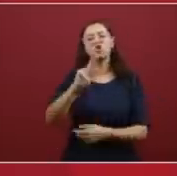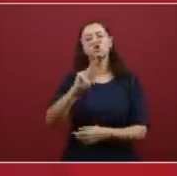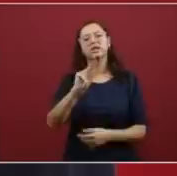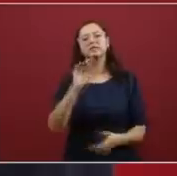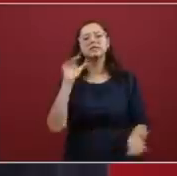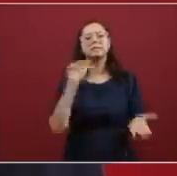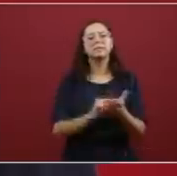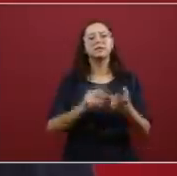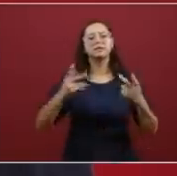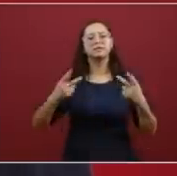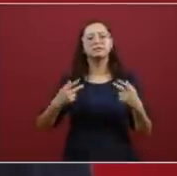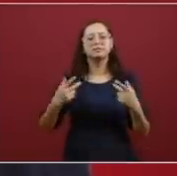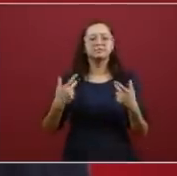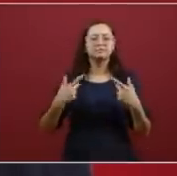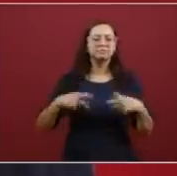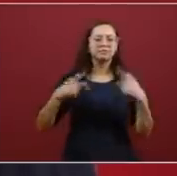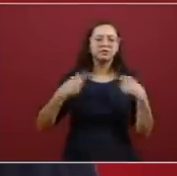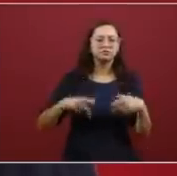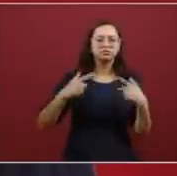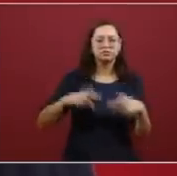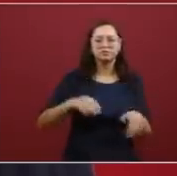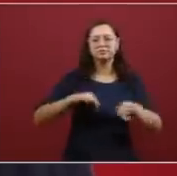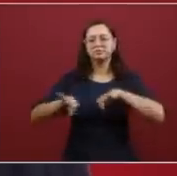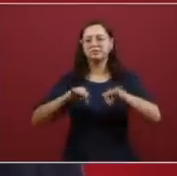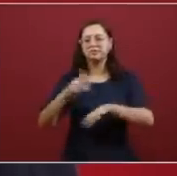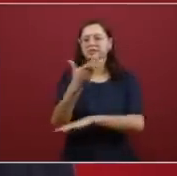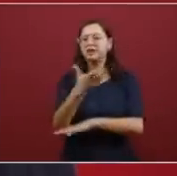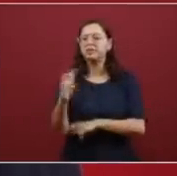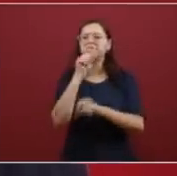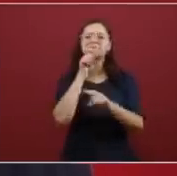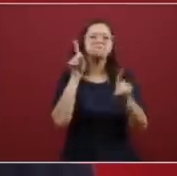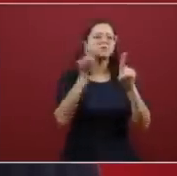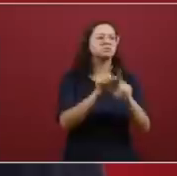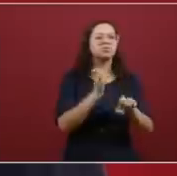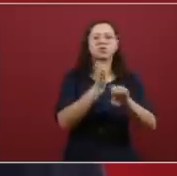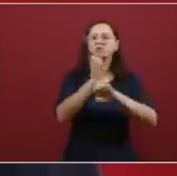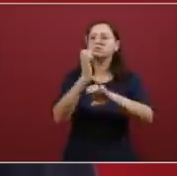Y así en otros estados del sureste,